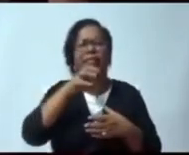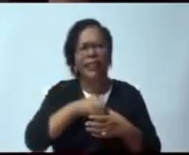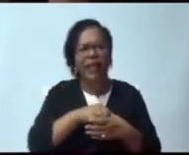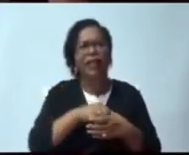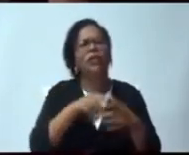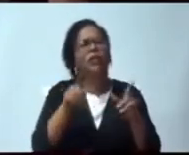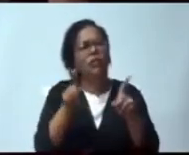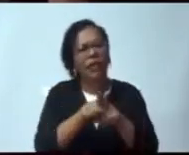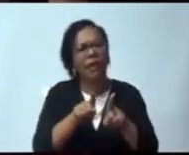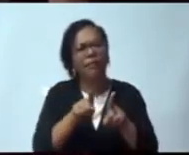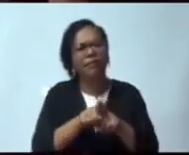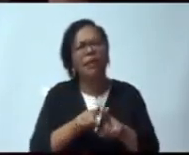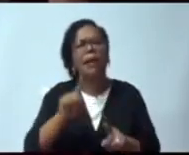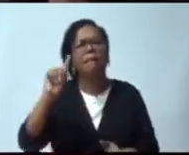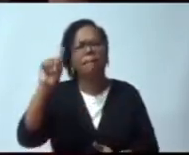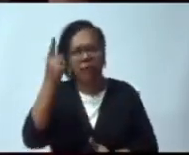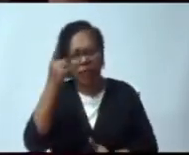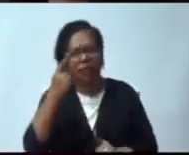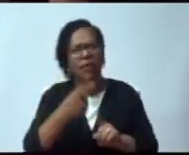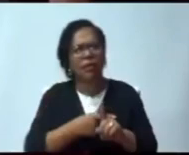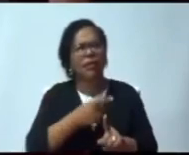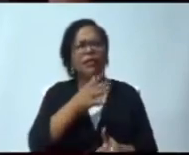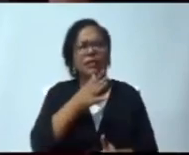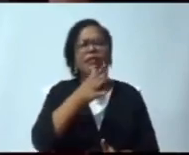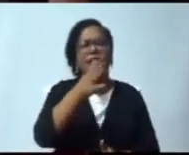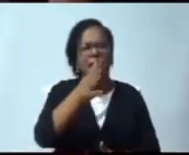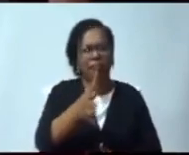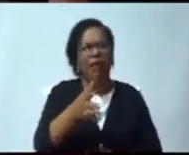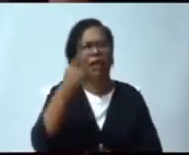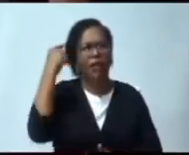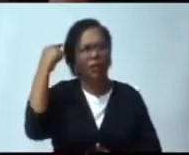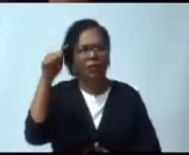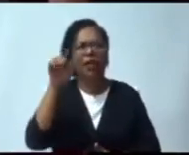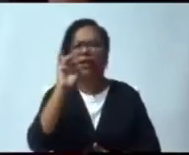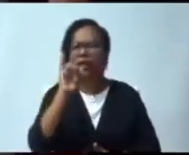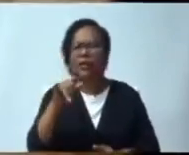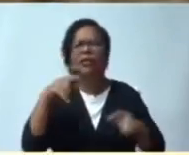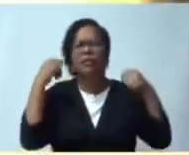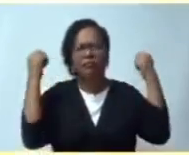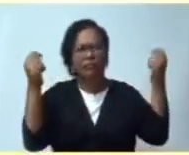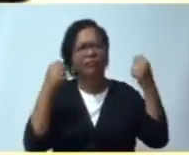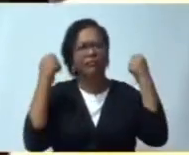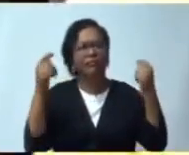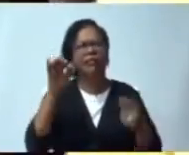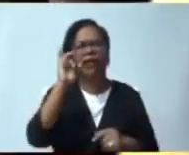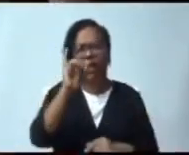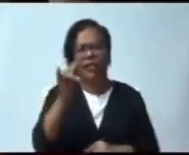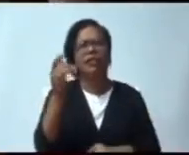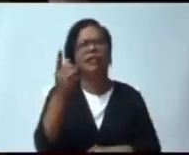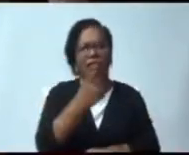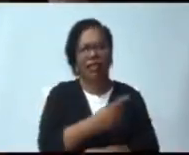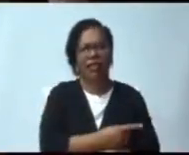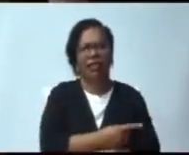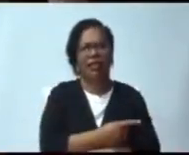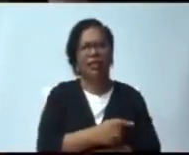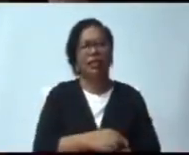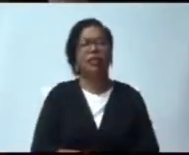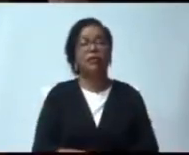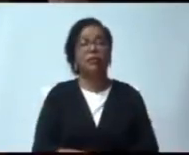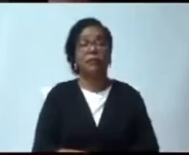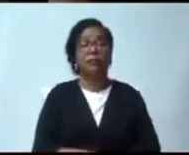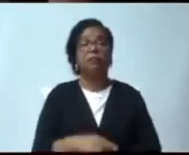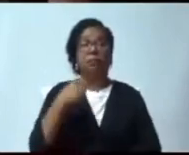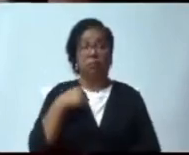se celebre exactamente el día que cae en su fecha calendario? Por lo tanto, yo planteo